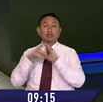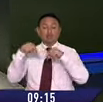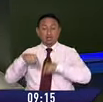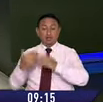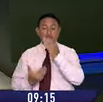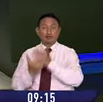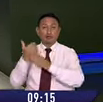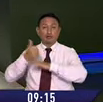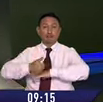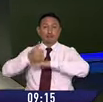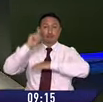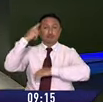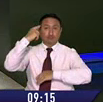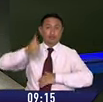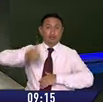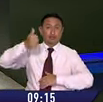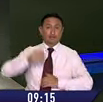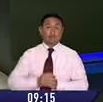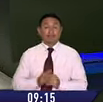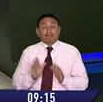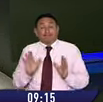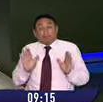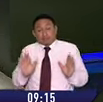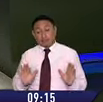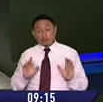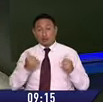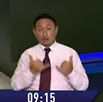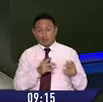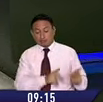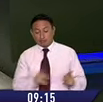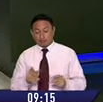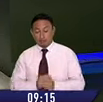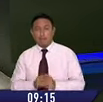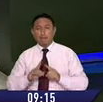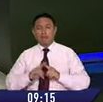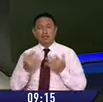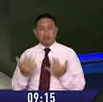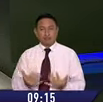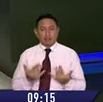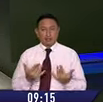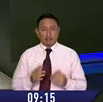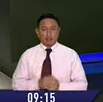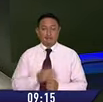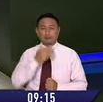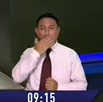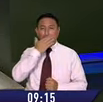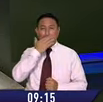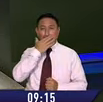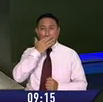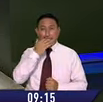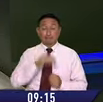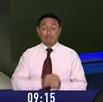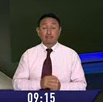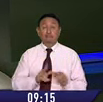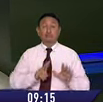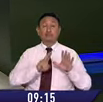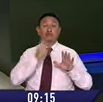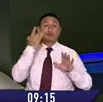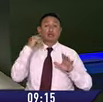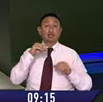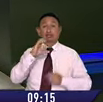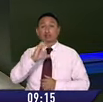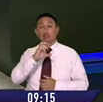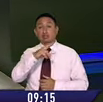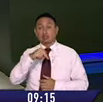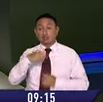un nuevo gobierno. Bueno, eso es lo que tenemos preliminar, pero tendríamos que esperar y no adelantarnos. Y tenemos 7 días para que el CNE convoque